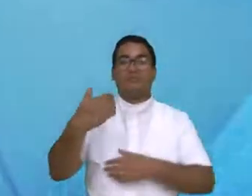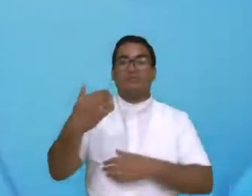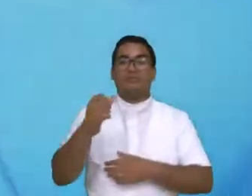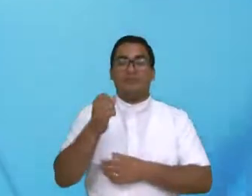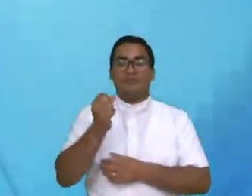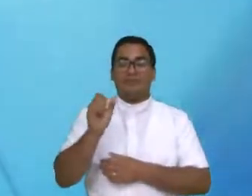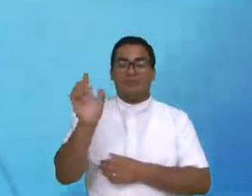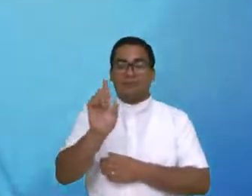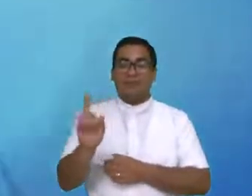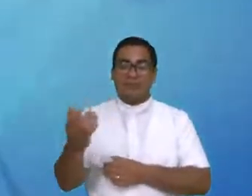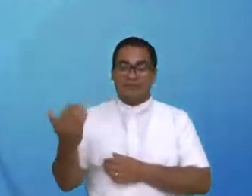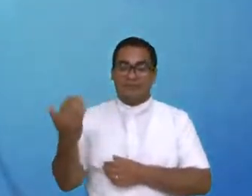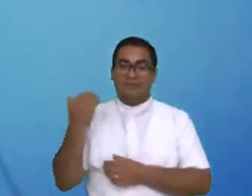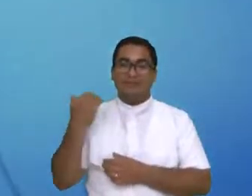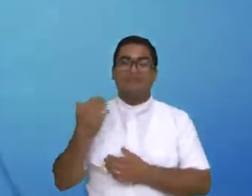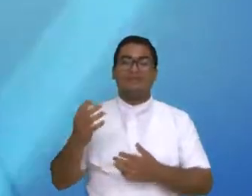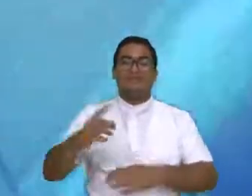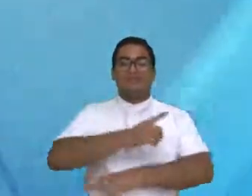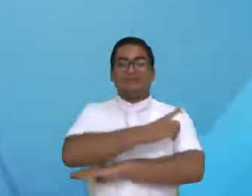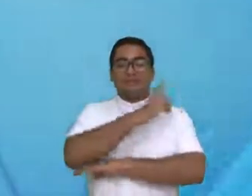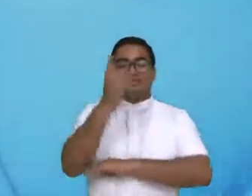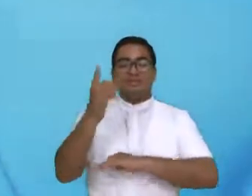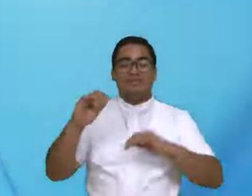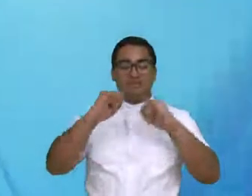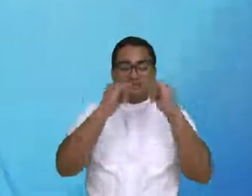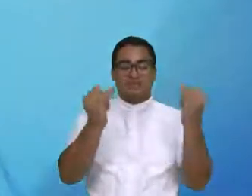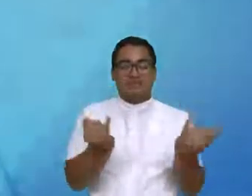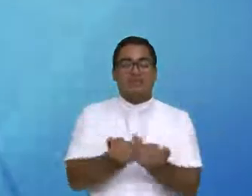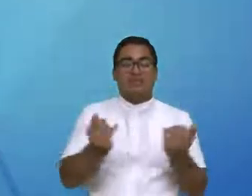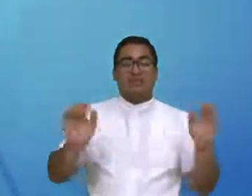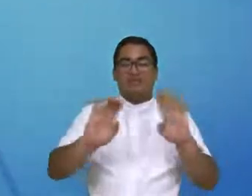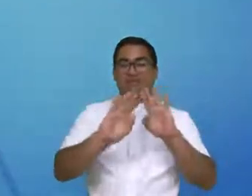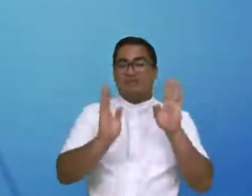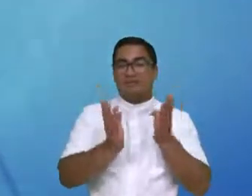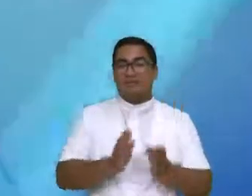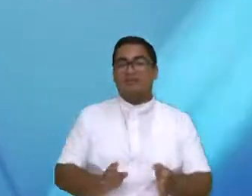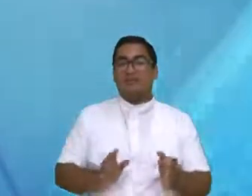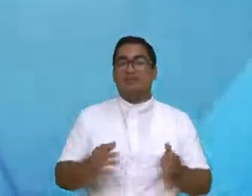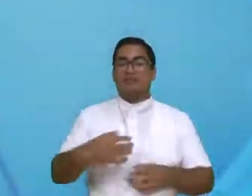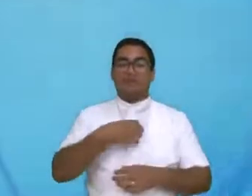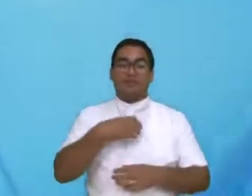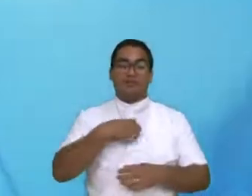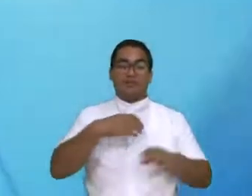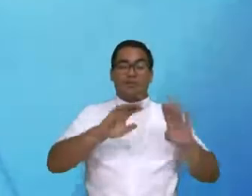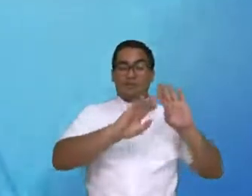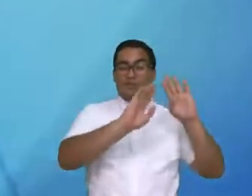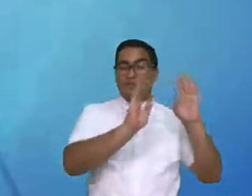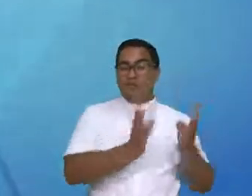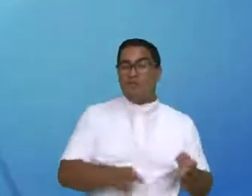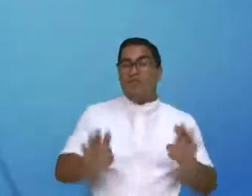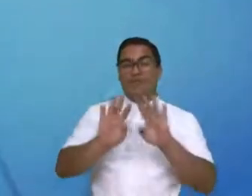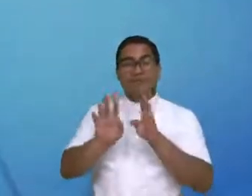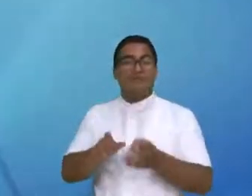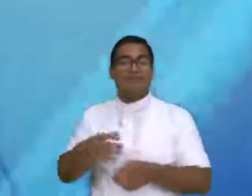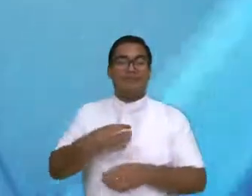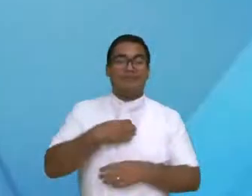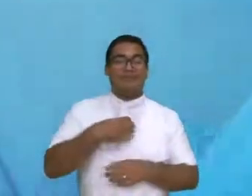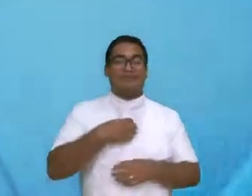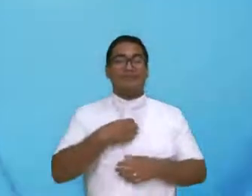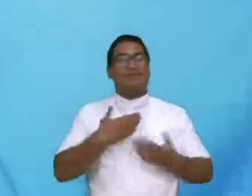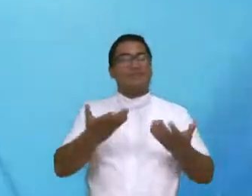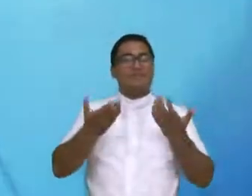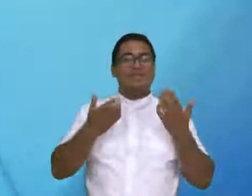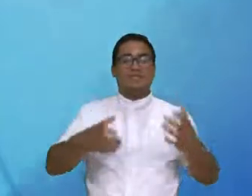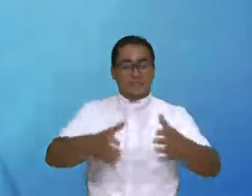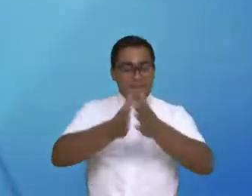semana el Día Internacional de nosotras las mujeres, exigiendo